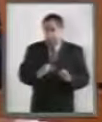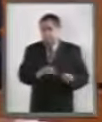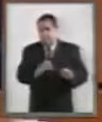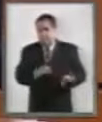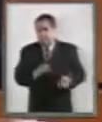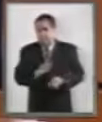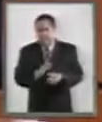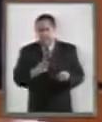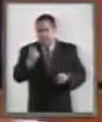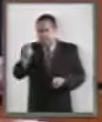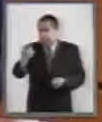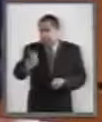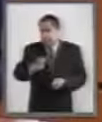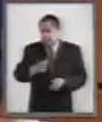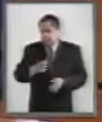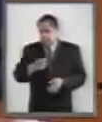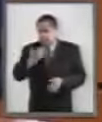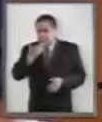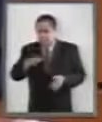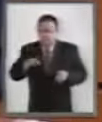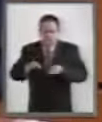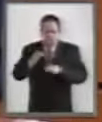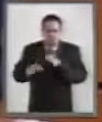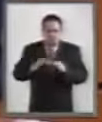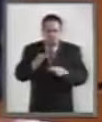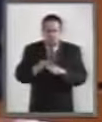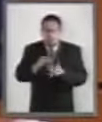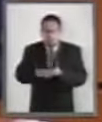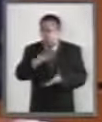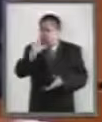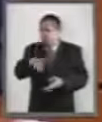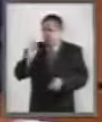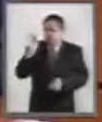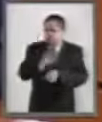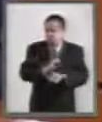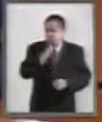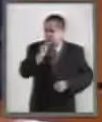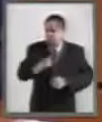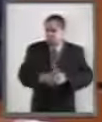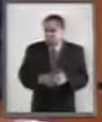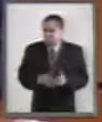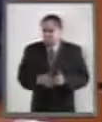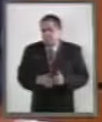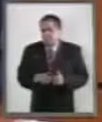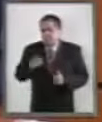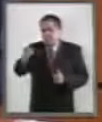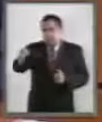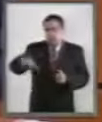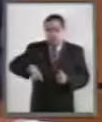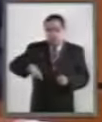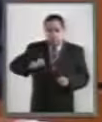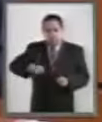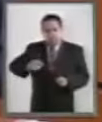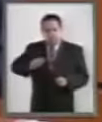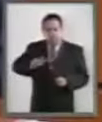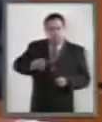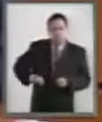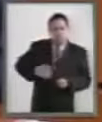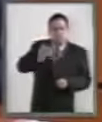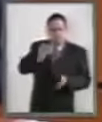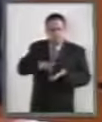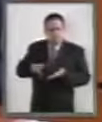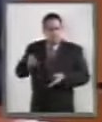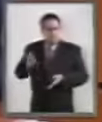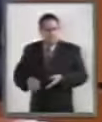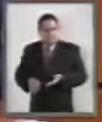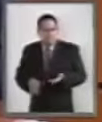es un gobierno que está al servicio de las mayorías. Es un gobierno que traiciona su origen, es un gobierno